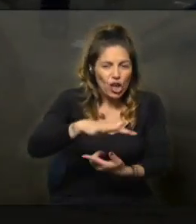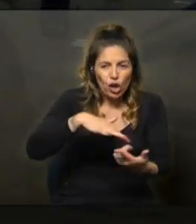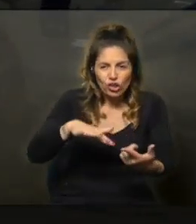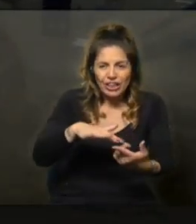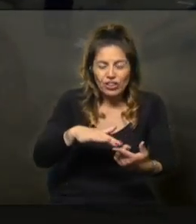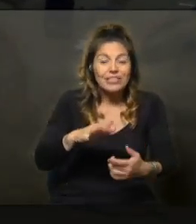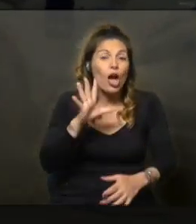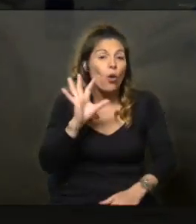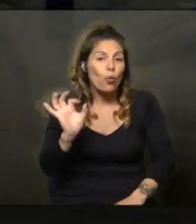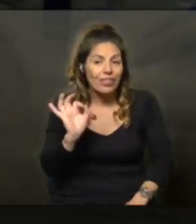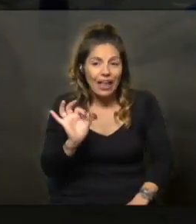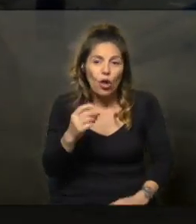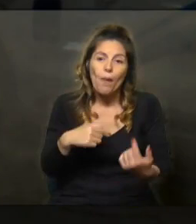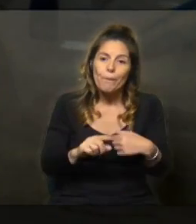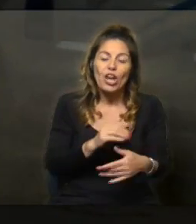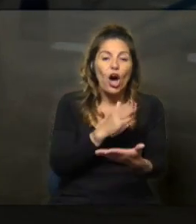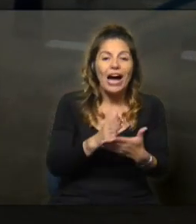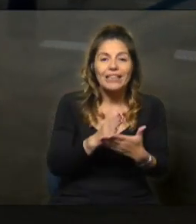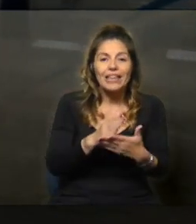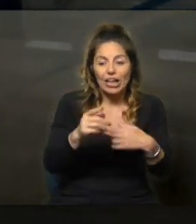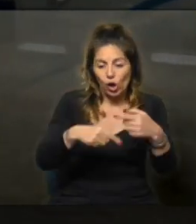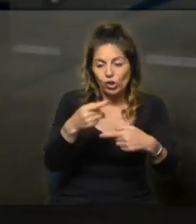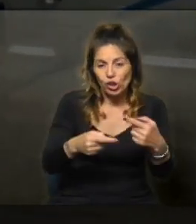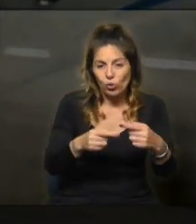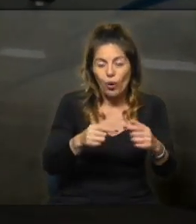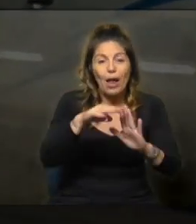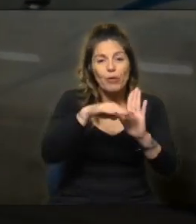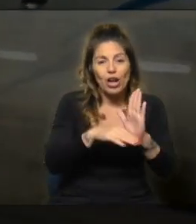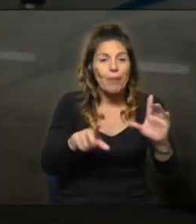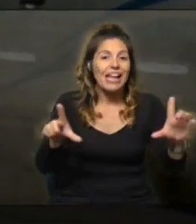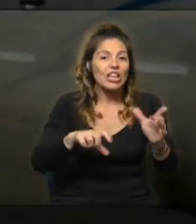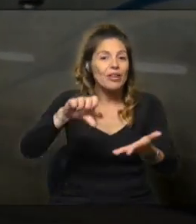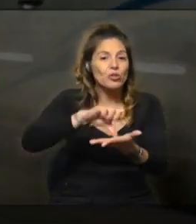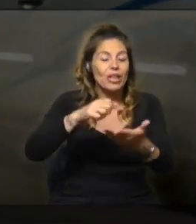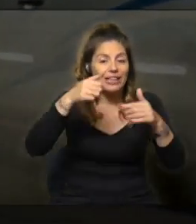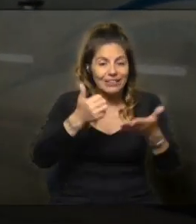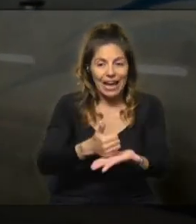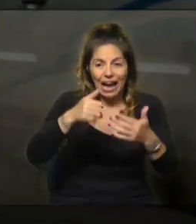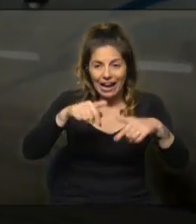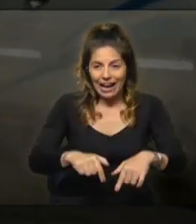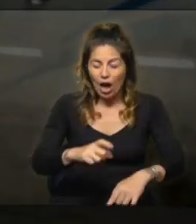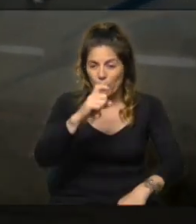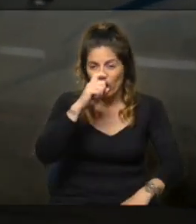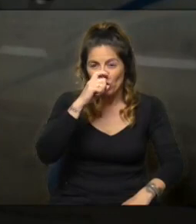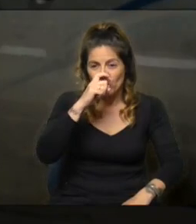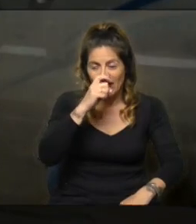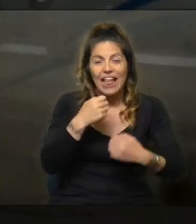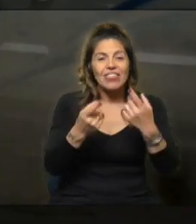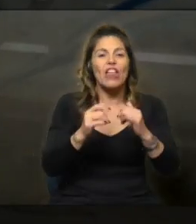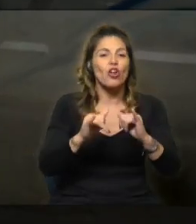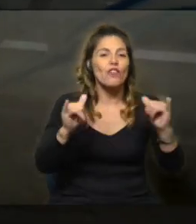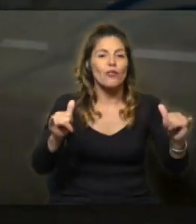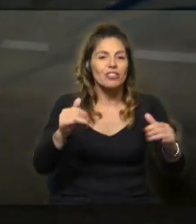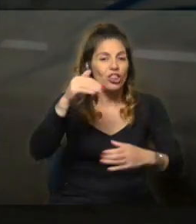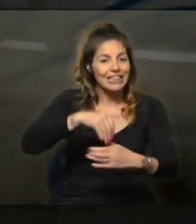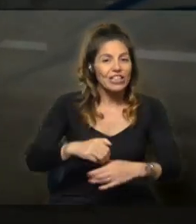a tener cuidado pero hasta que dua la transmisión de Sin fronteras TV ciudad está aquí en Buenos Aires llevando toda la información de esta elección